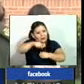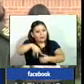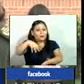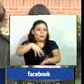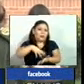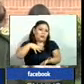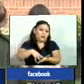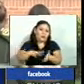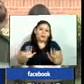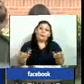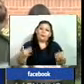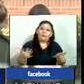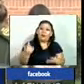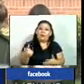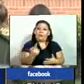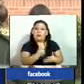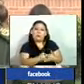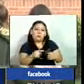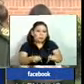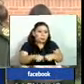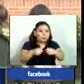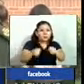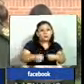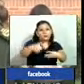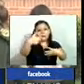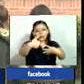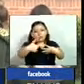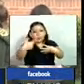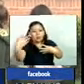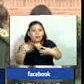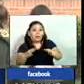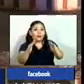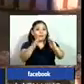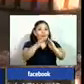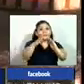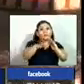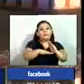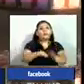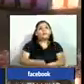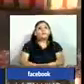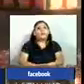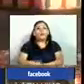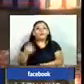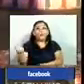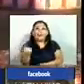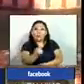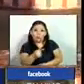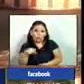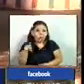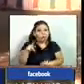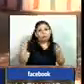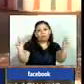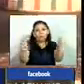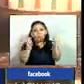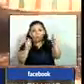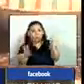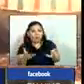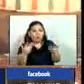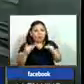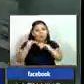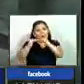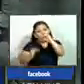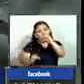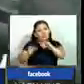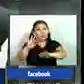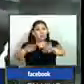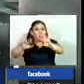no siga violando las normas con respecto al aislamiento preventivo Los asistentes a estos eventos en su mayoría son menores